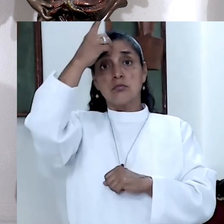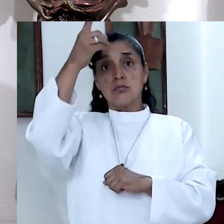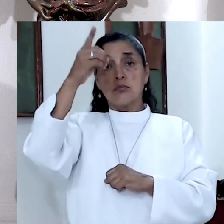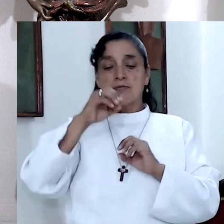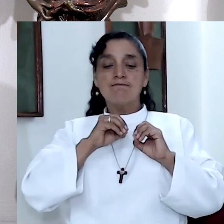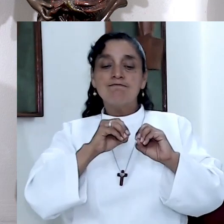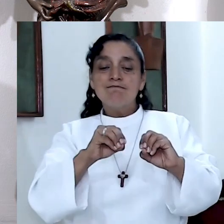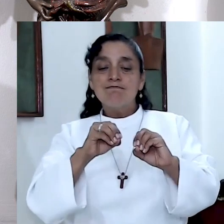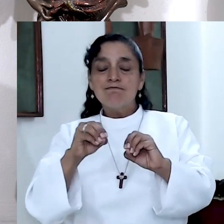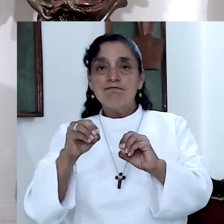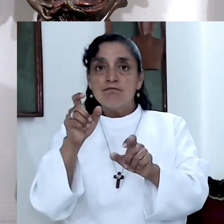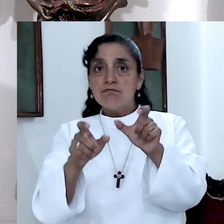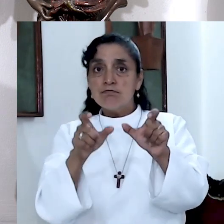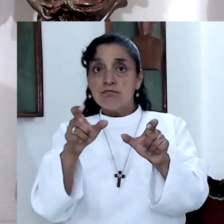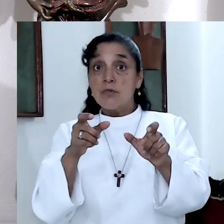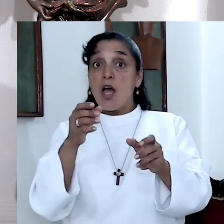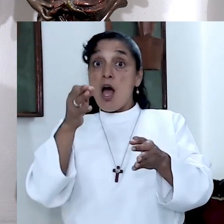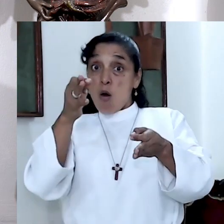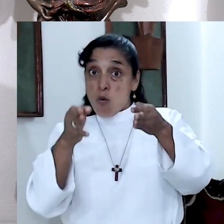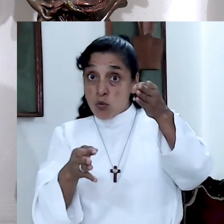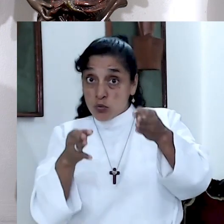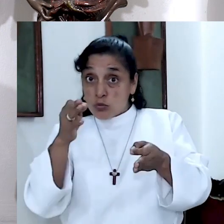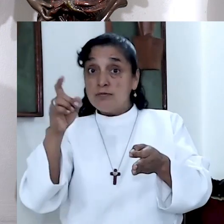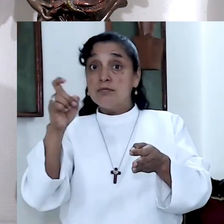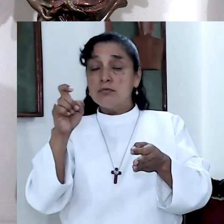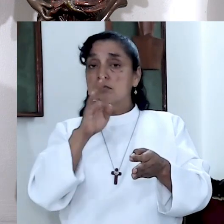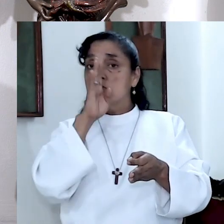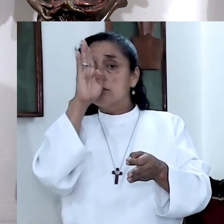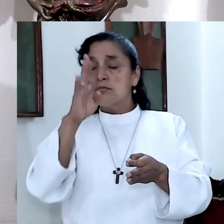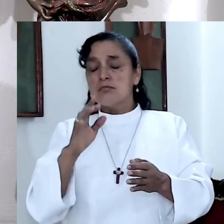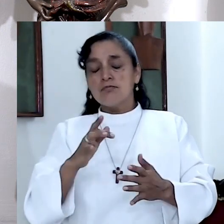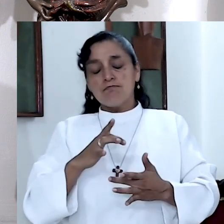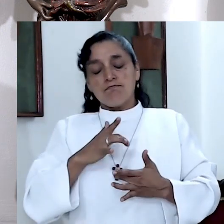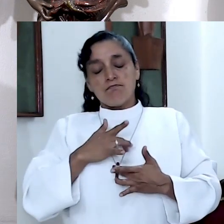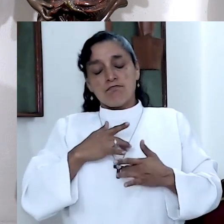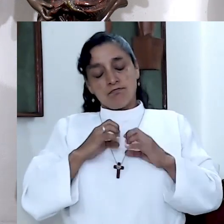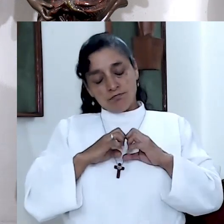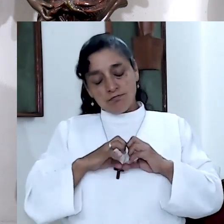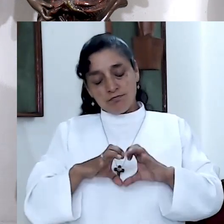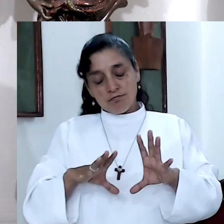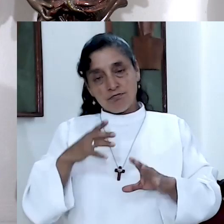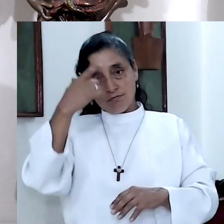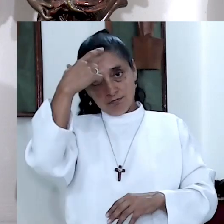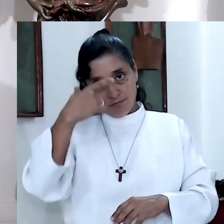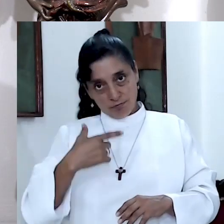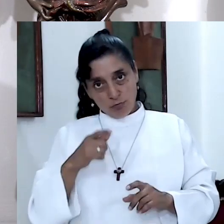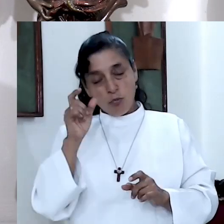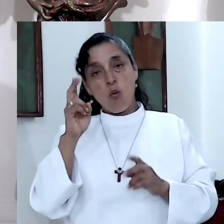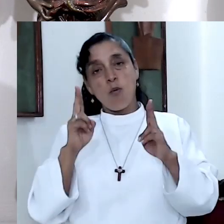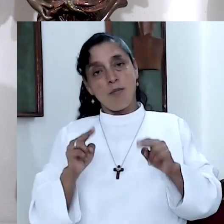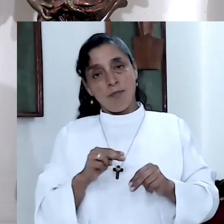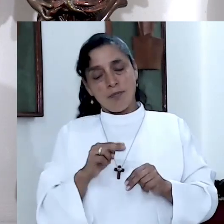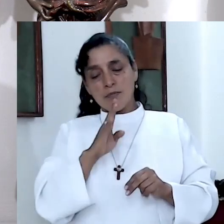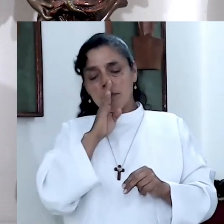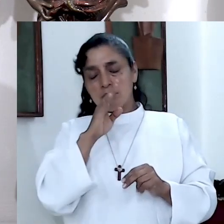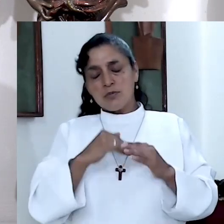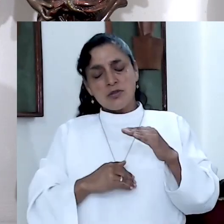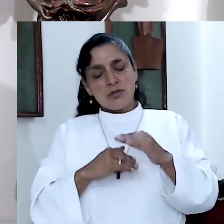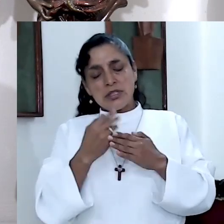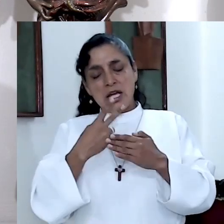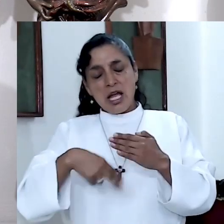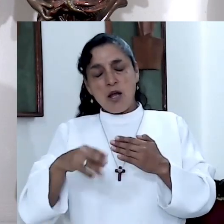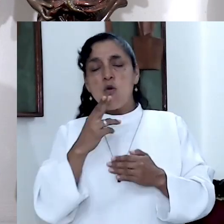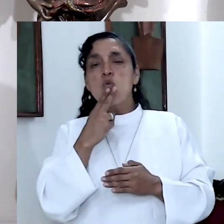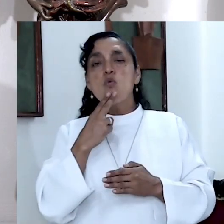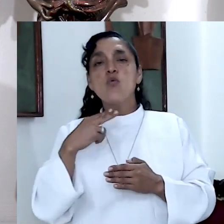a tu pueblo que el justo debe ser humano y has llenado a tus hijos de una dulce